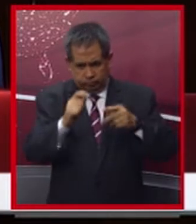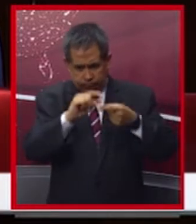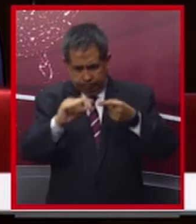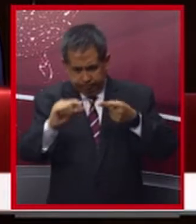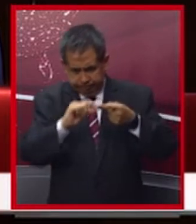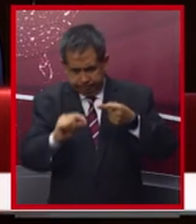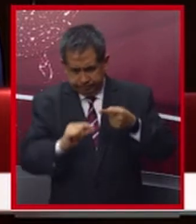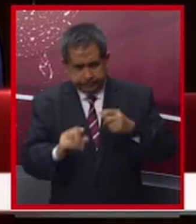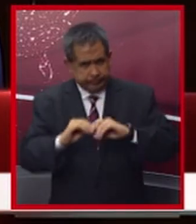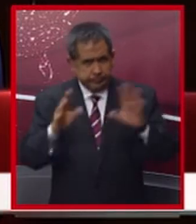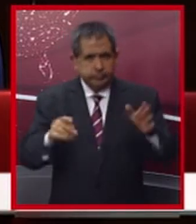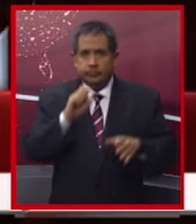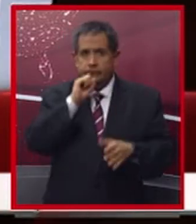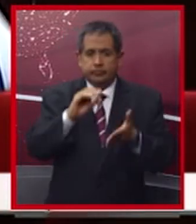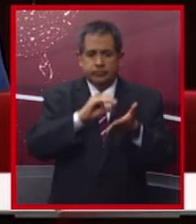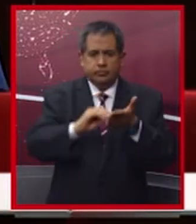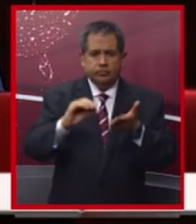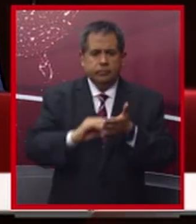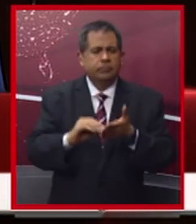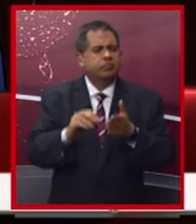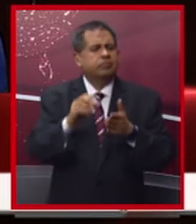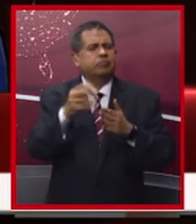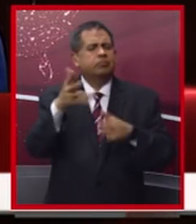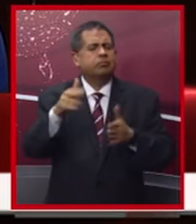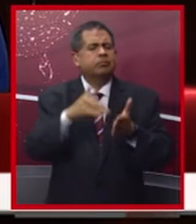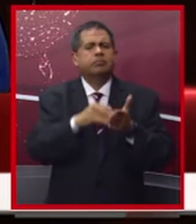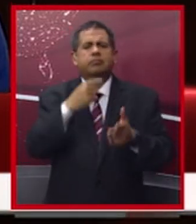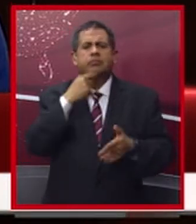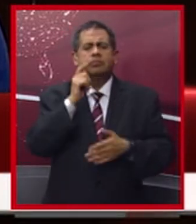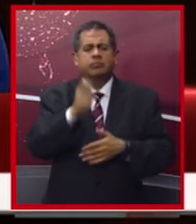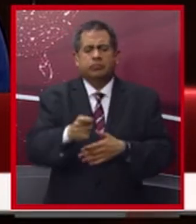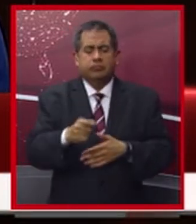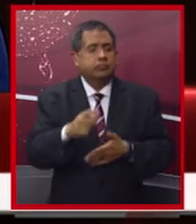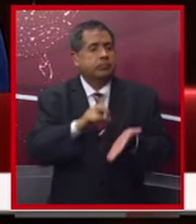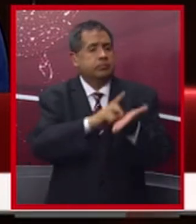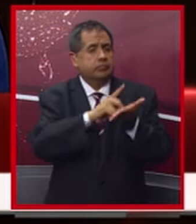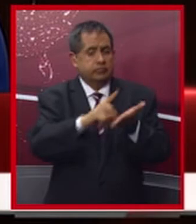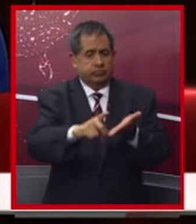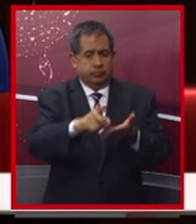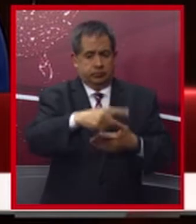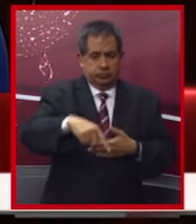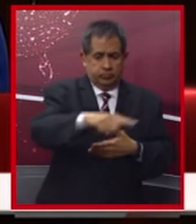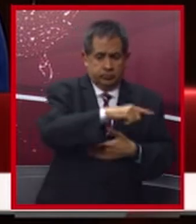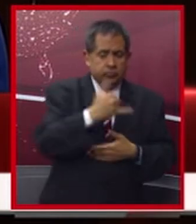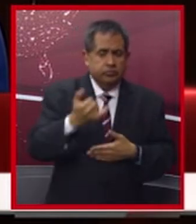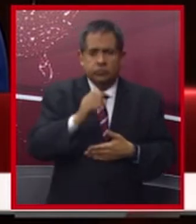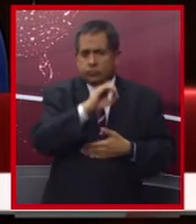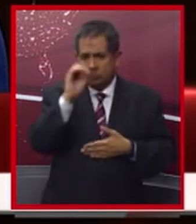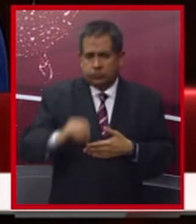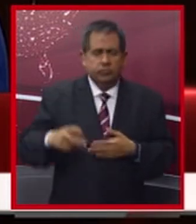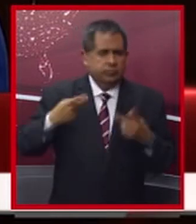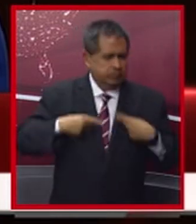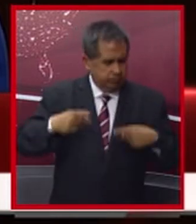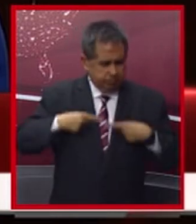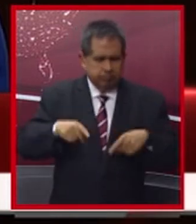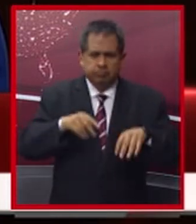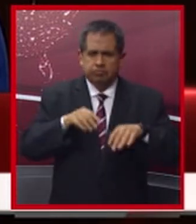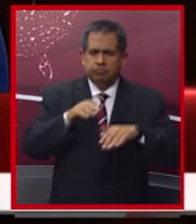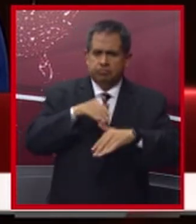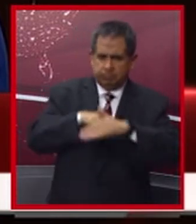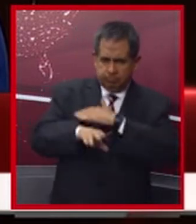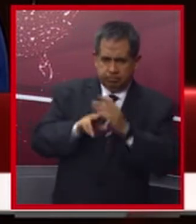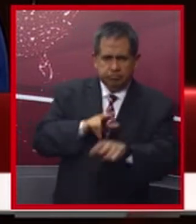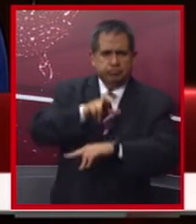se crea el capítulo 10 bis, denominado de los derechos y obligaciones de los pasajeros, en el